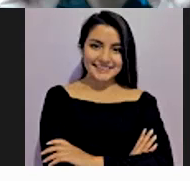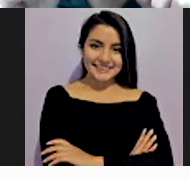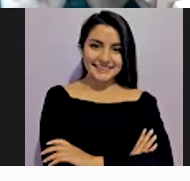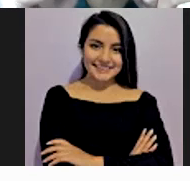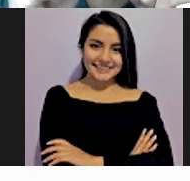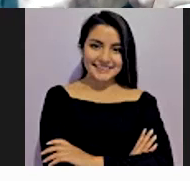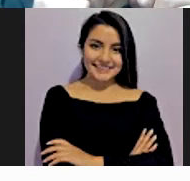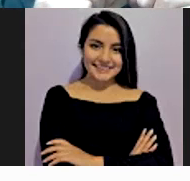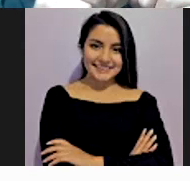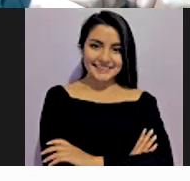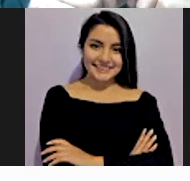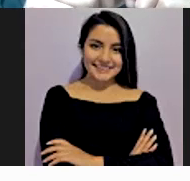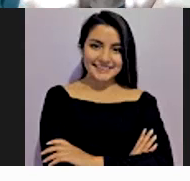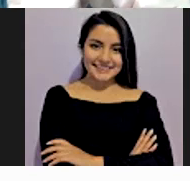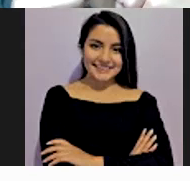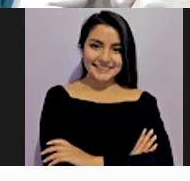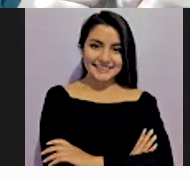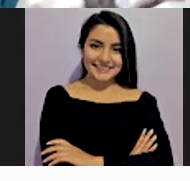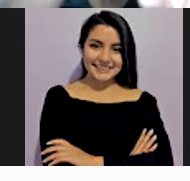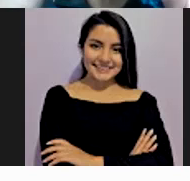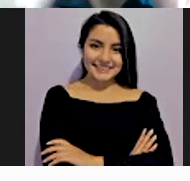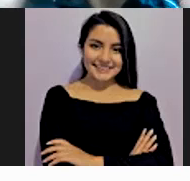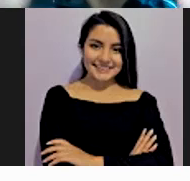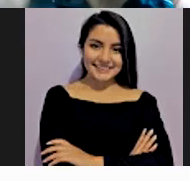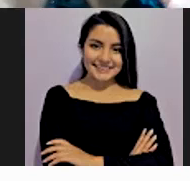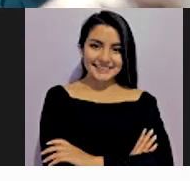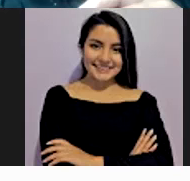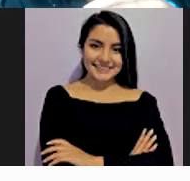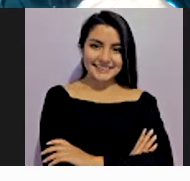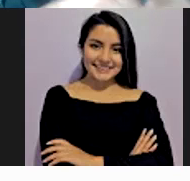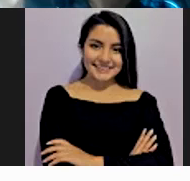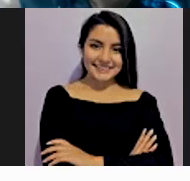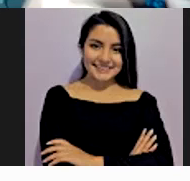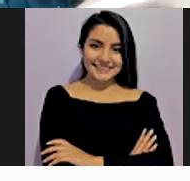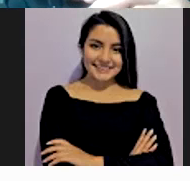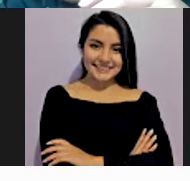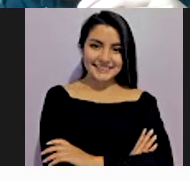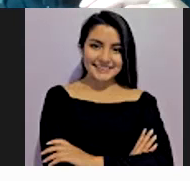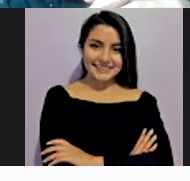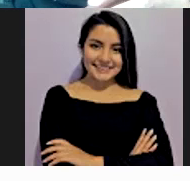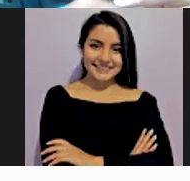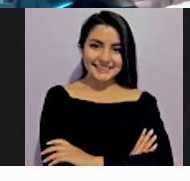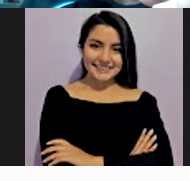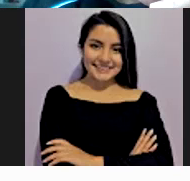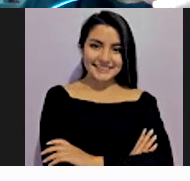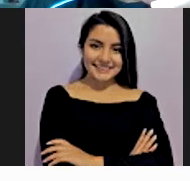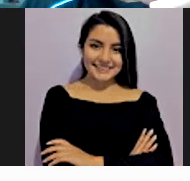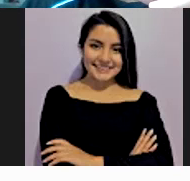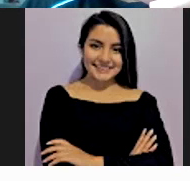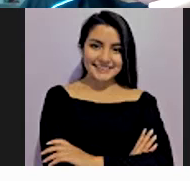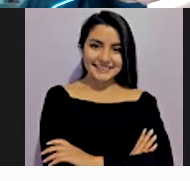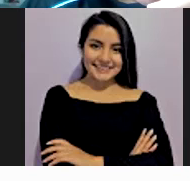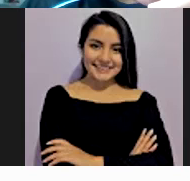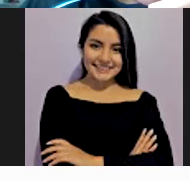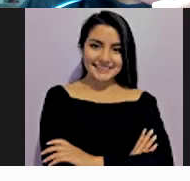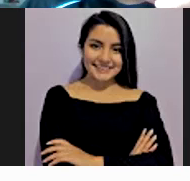ahí dice exámenes comprensivos, sí, pero se cree que ahí no hay nadie. Entonces, no sé, algún rato abrirán